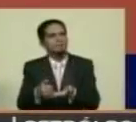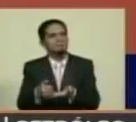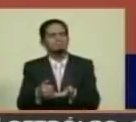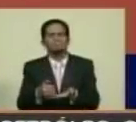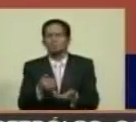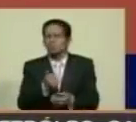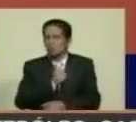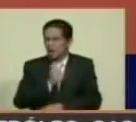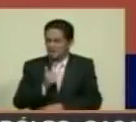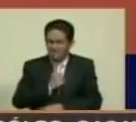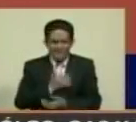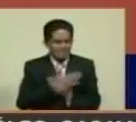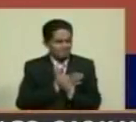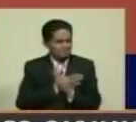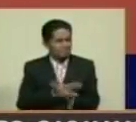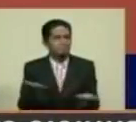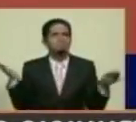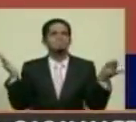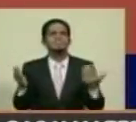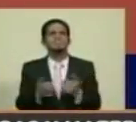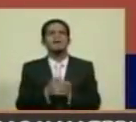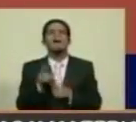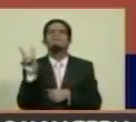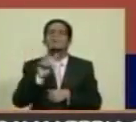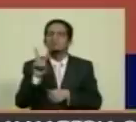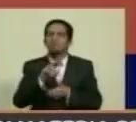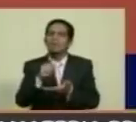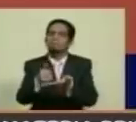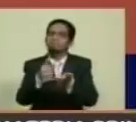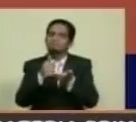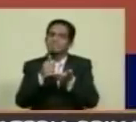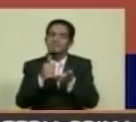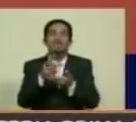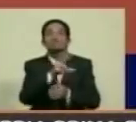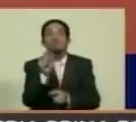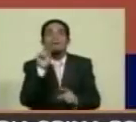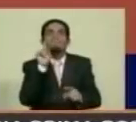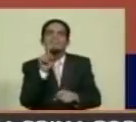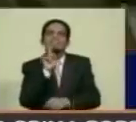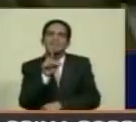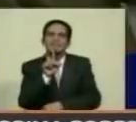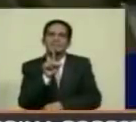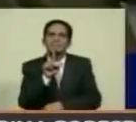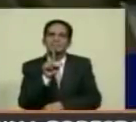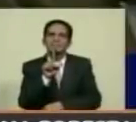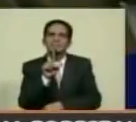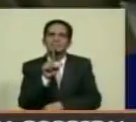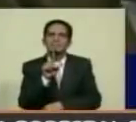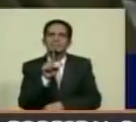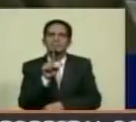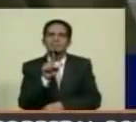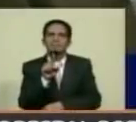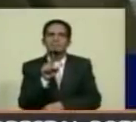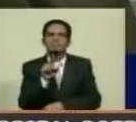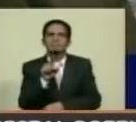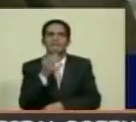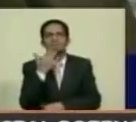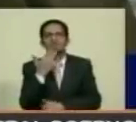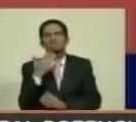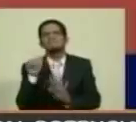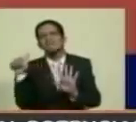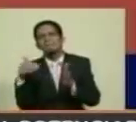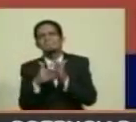quiera venir a Venezuela para ayudar, no para mentir. 6.000 entran todos los días.